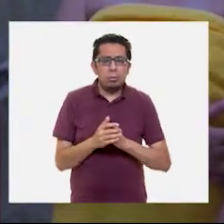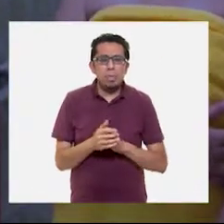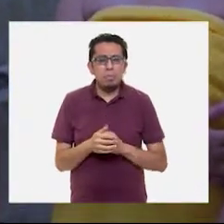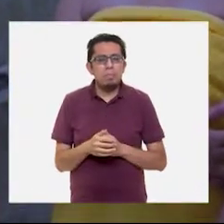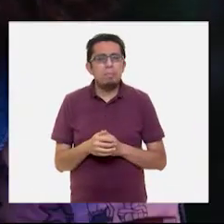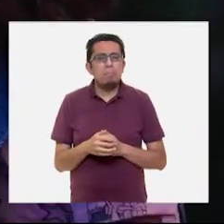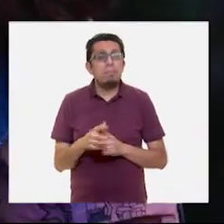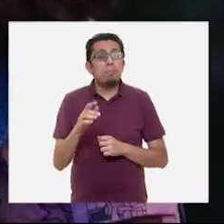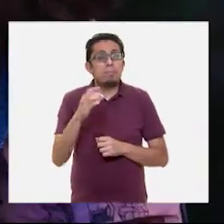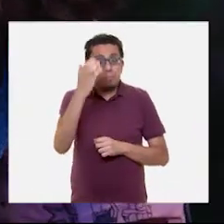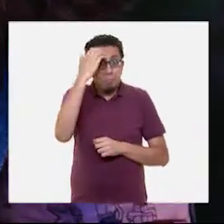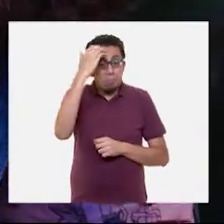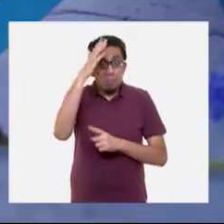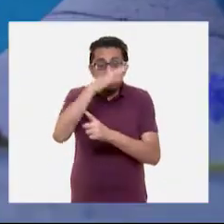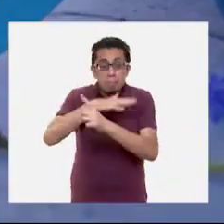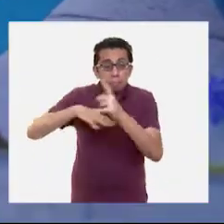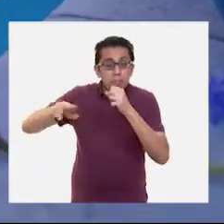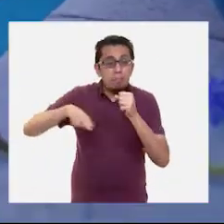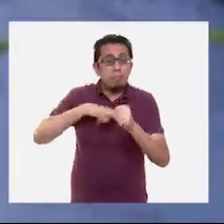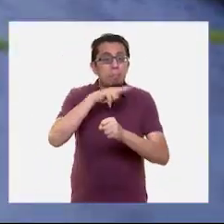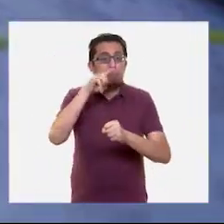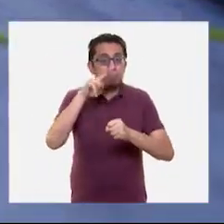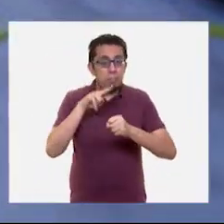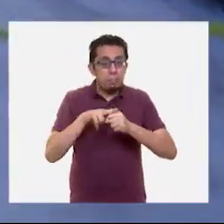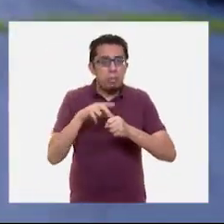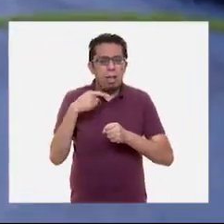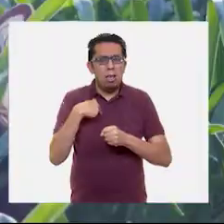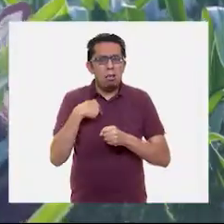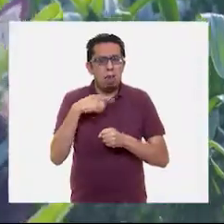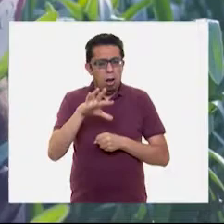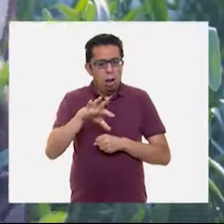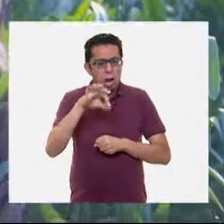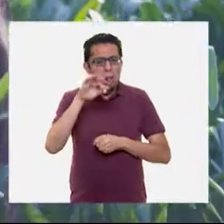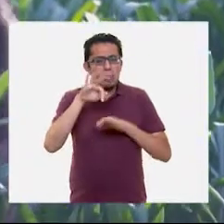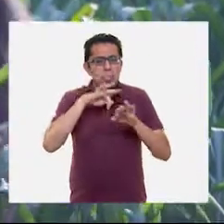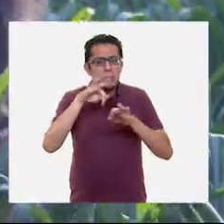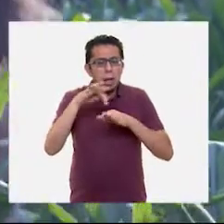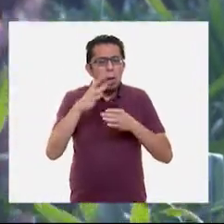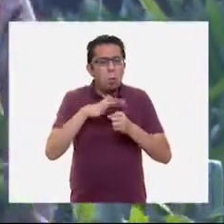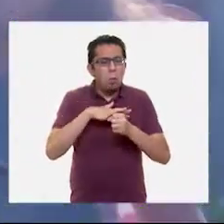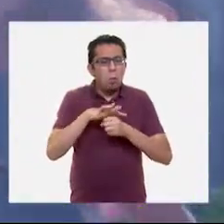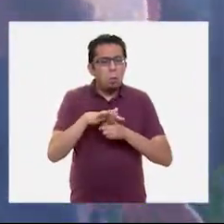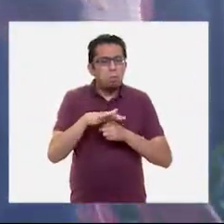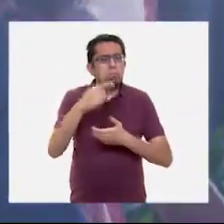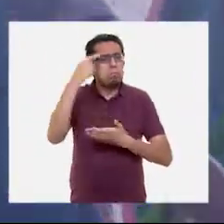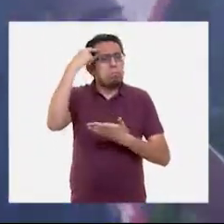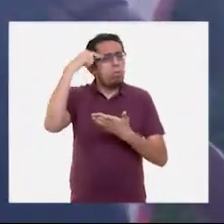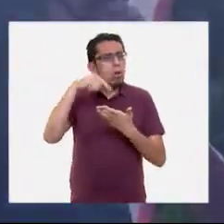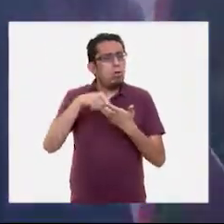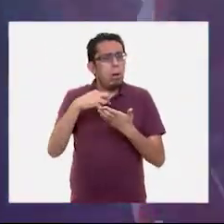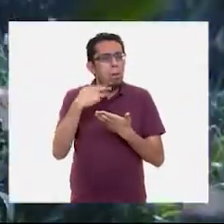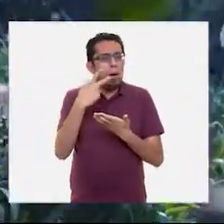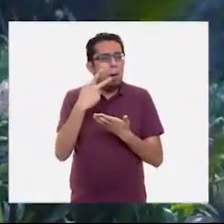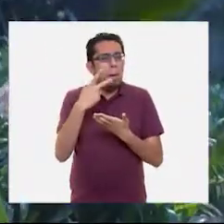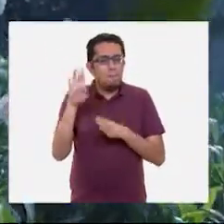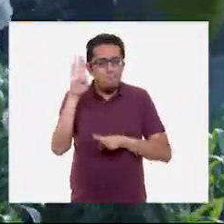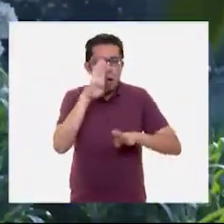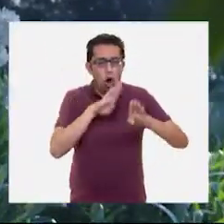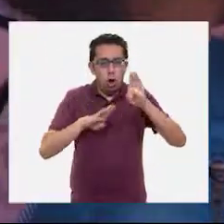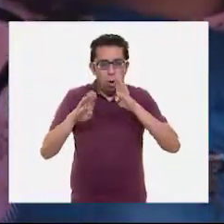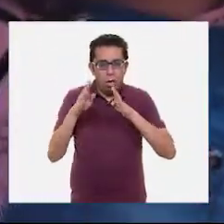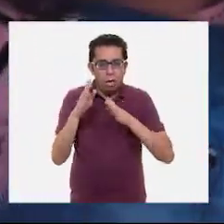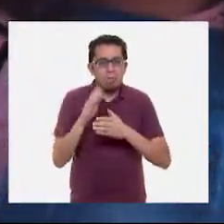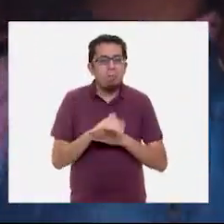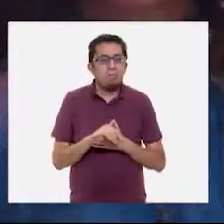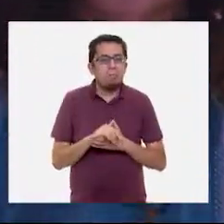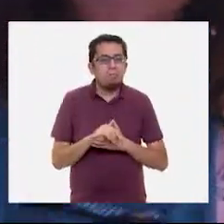respirar. Conocer la naturaleza me hizo amarla y encontrar mi vocación para más grande decir, creo que lo mío es estudiar